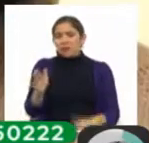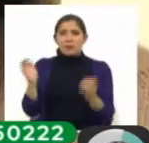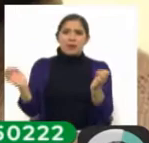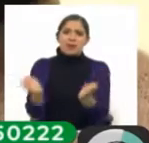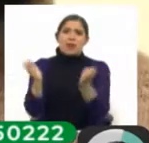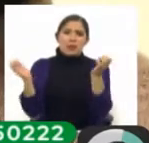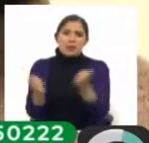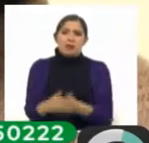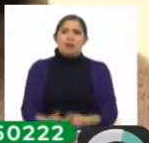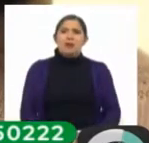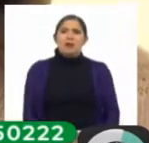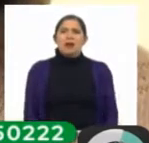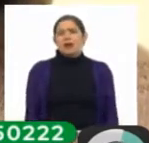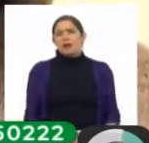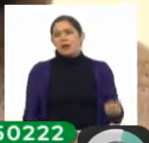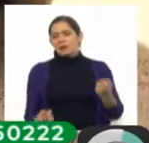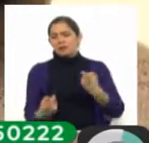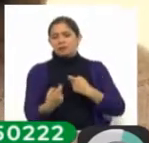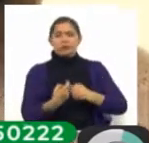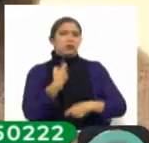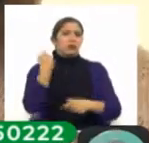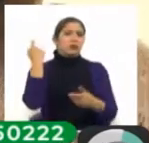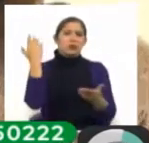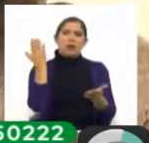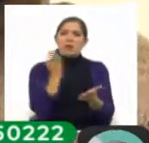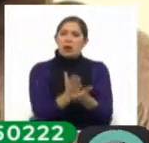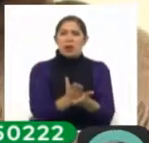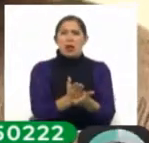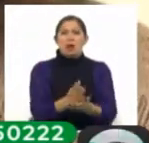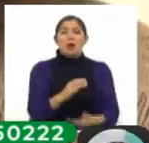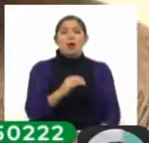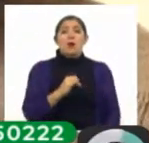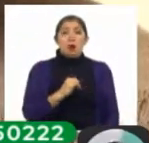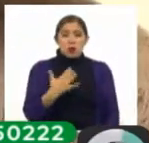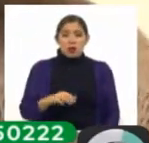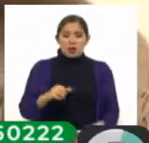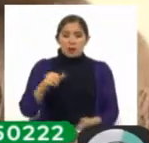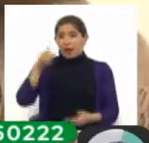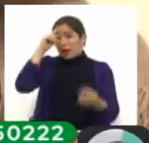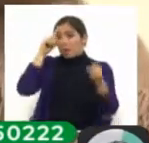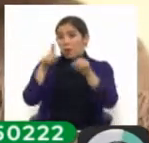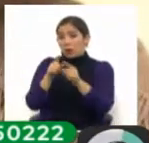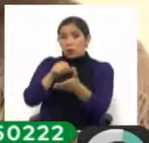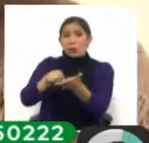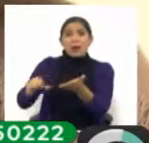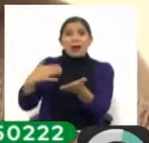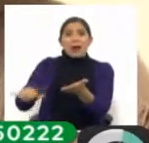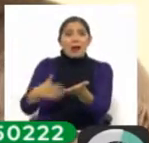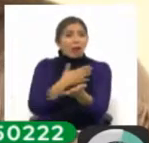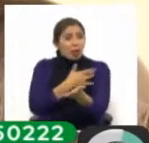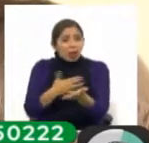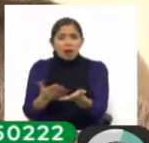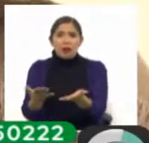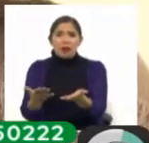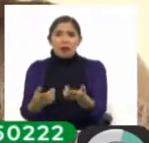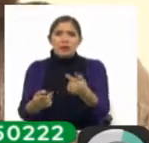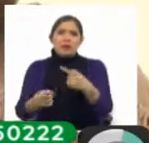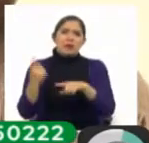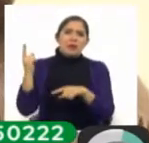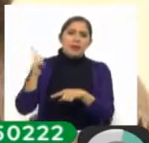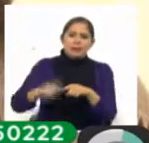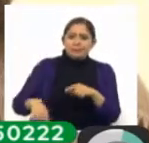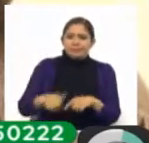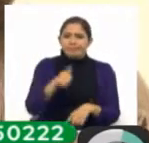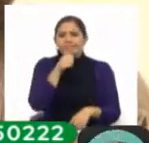nomás. Que mucho nos perjudica esos paros. Ya tenía que estar operado mi hermano, pero no. No,